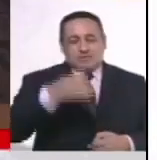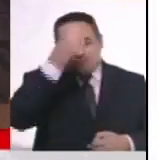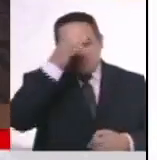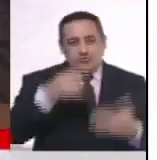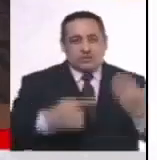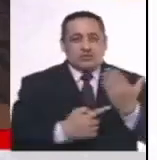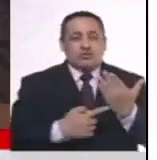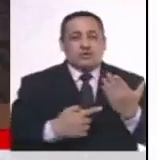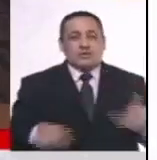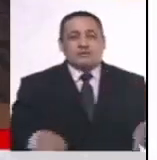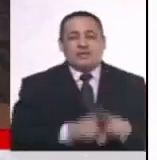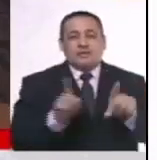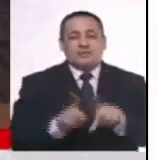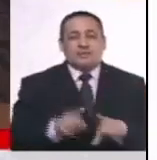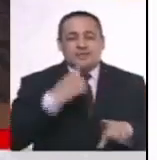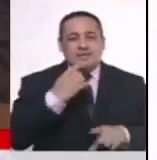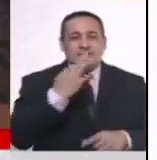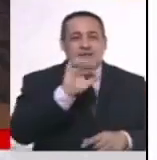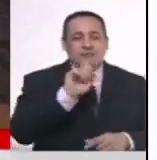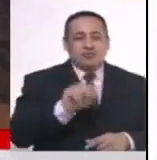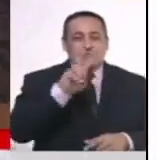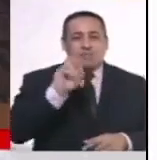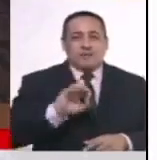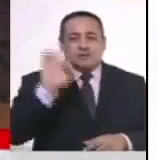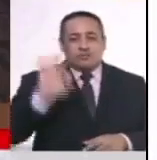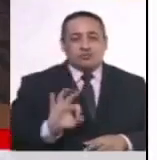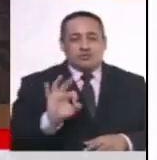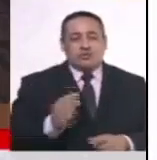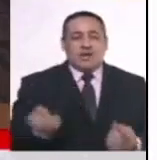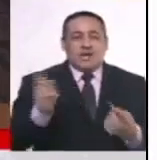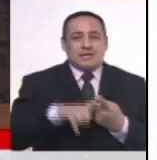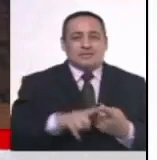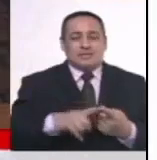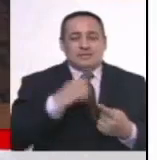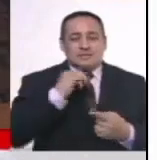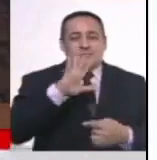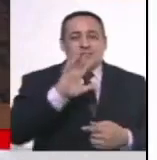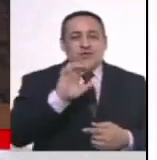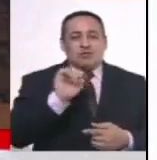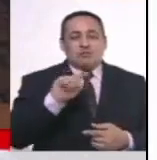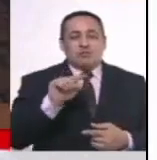tecnología entre el 3.20% y el